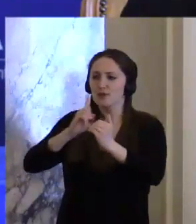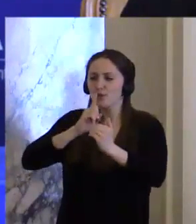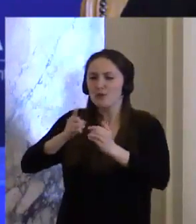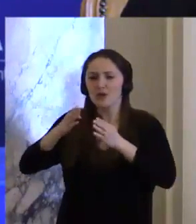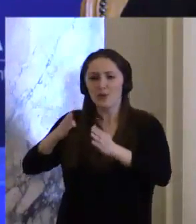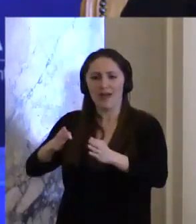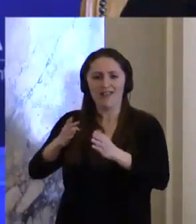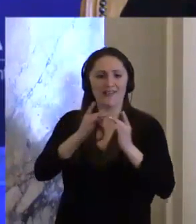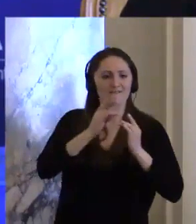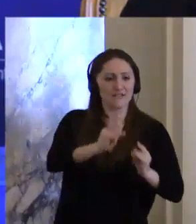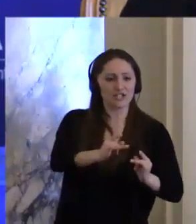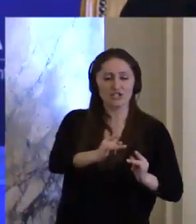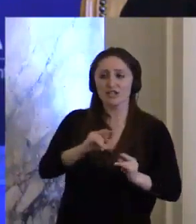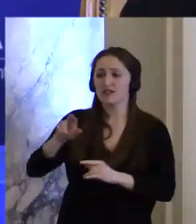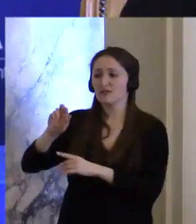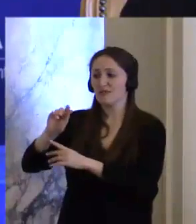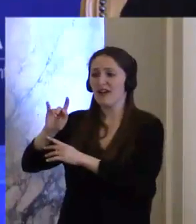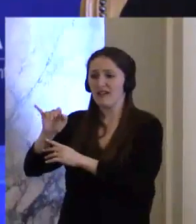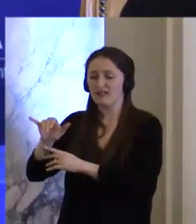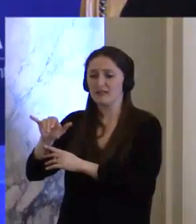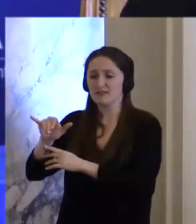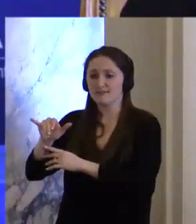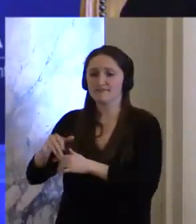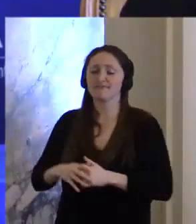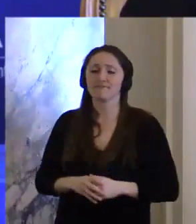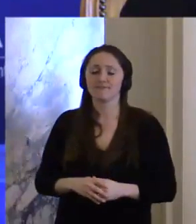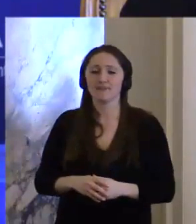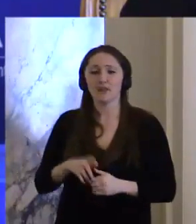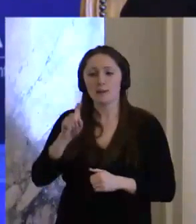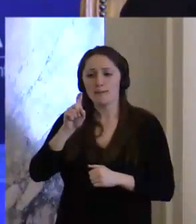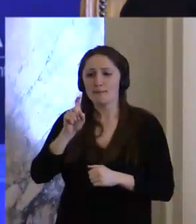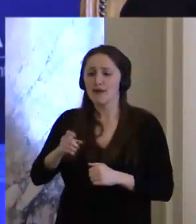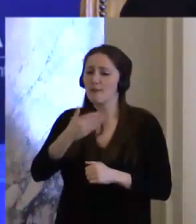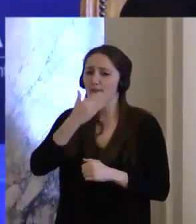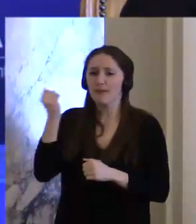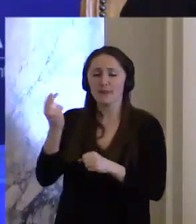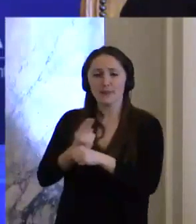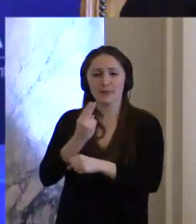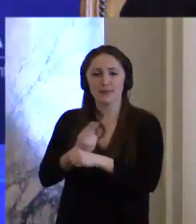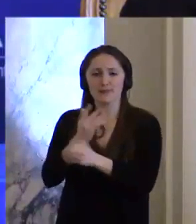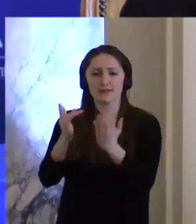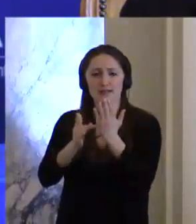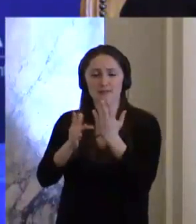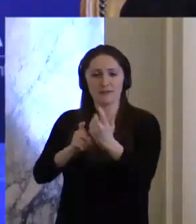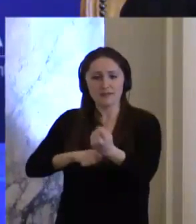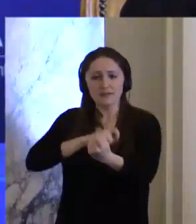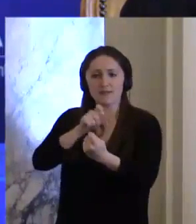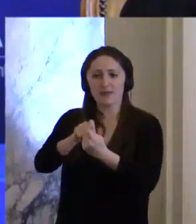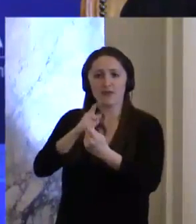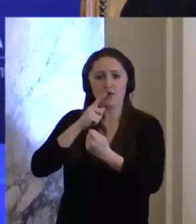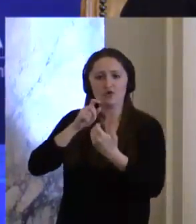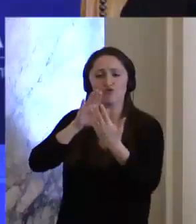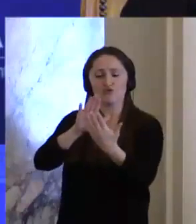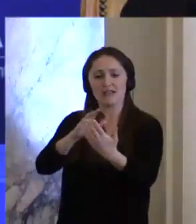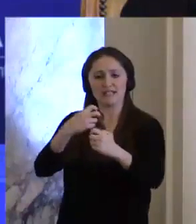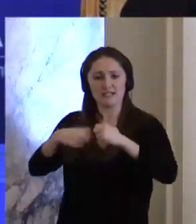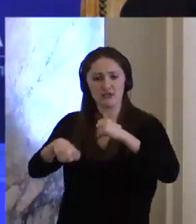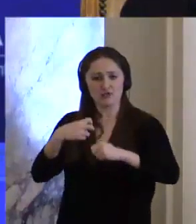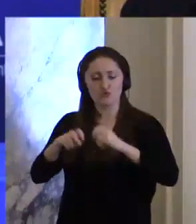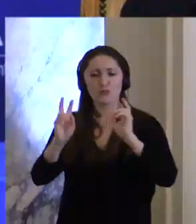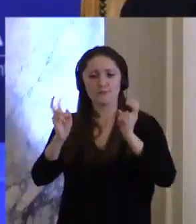que utilizar más tecnología, especialmente cuando estamos tratando temas que tienen que ver con acercarnos más a la